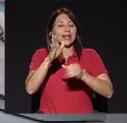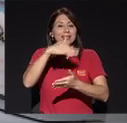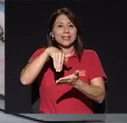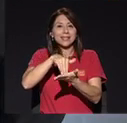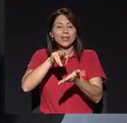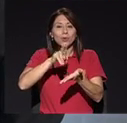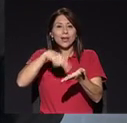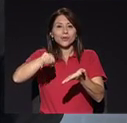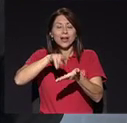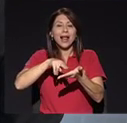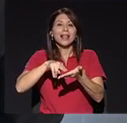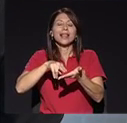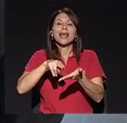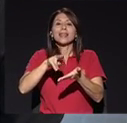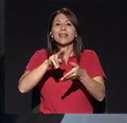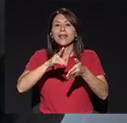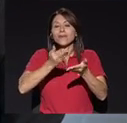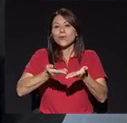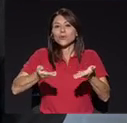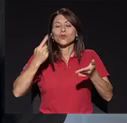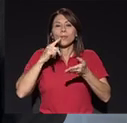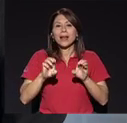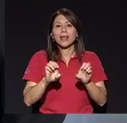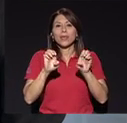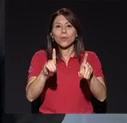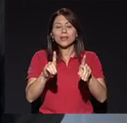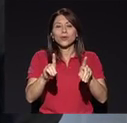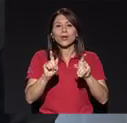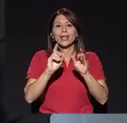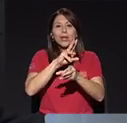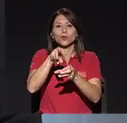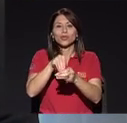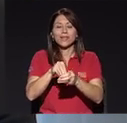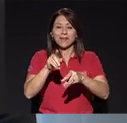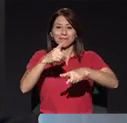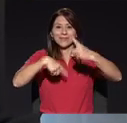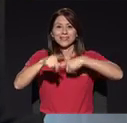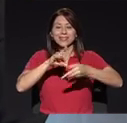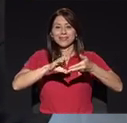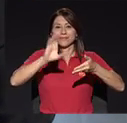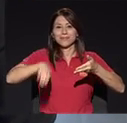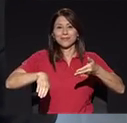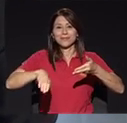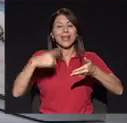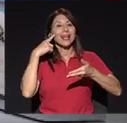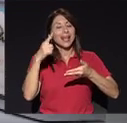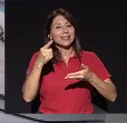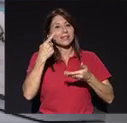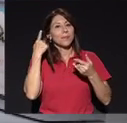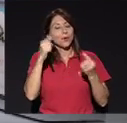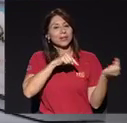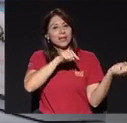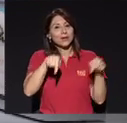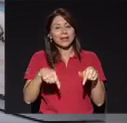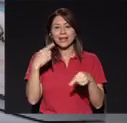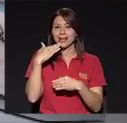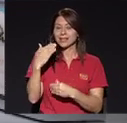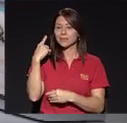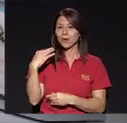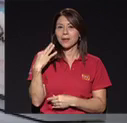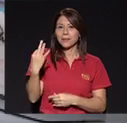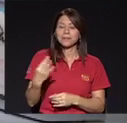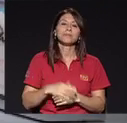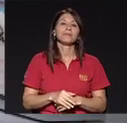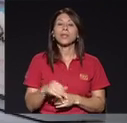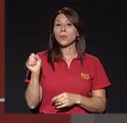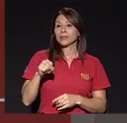de Recursos para la Educación Inclusiva. Gracias por estar con nosotros. Muchísimas gracias por la invitación. Sí, recientemente